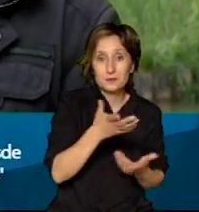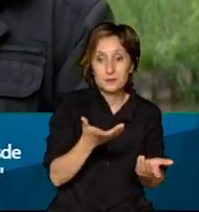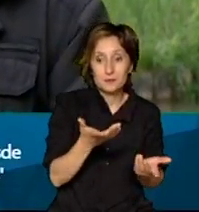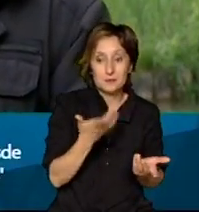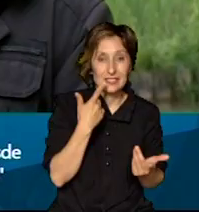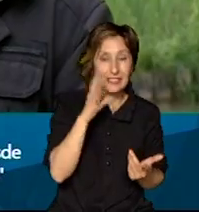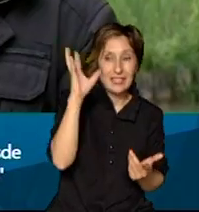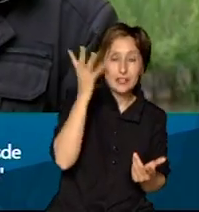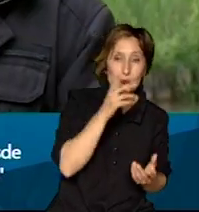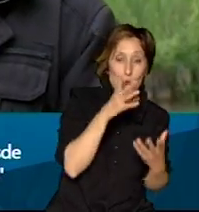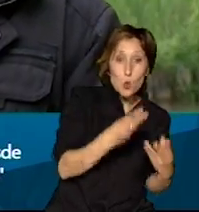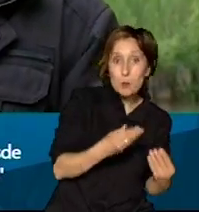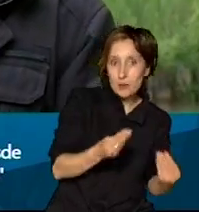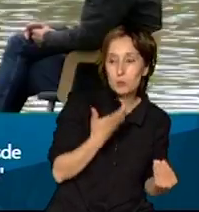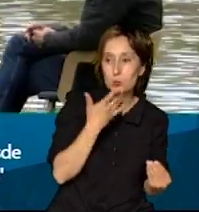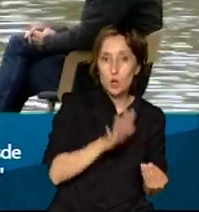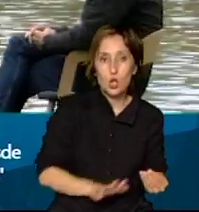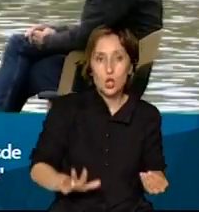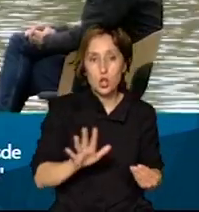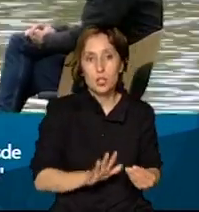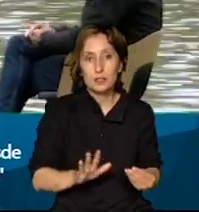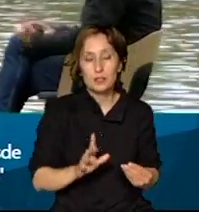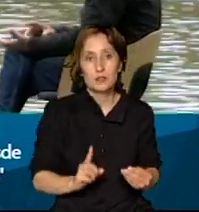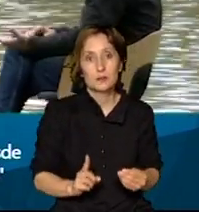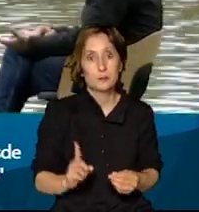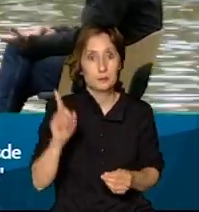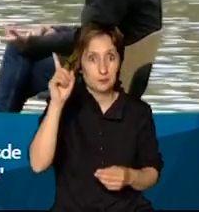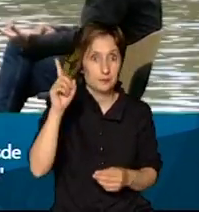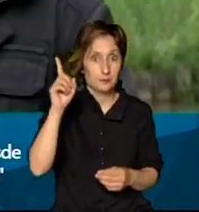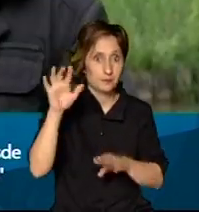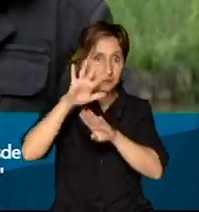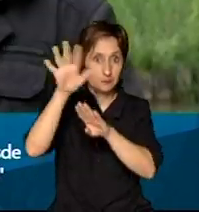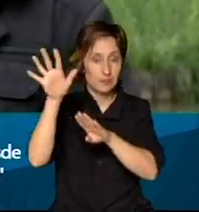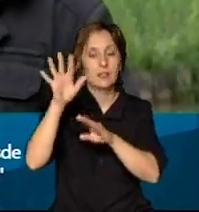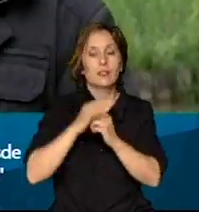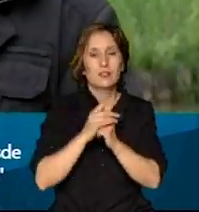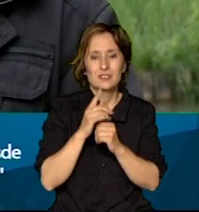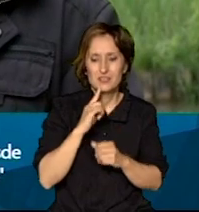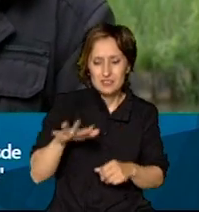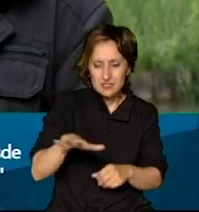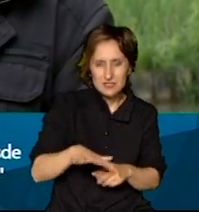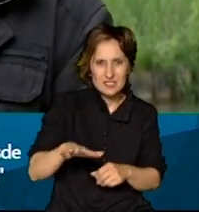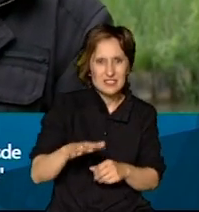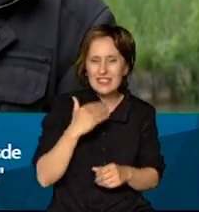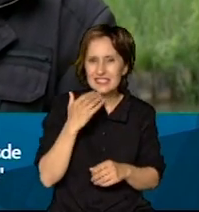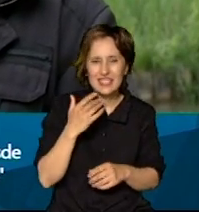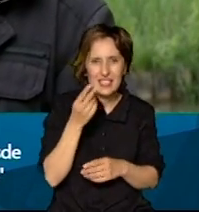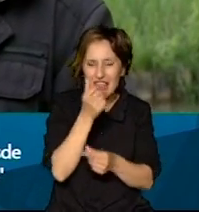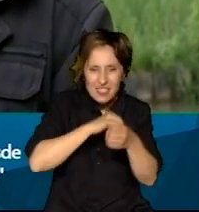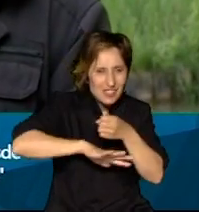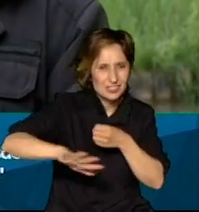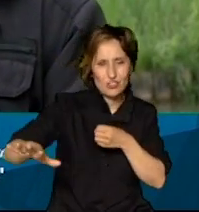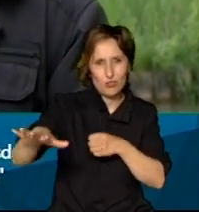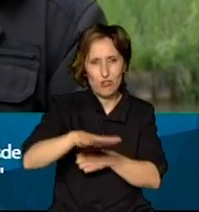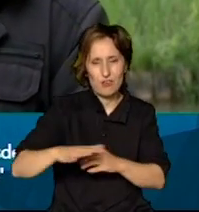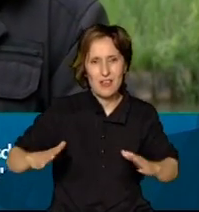De un clima tan húmedo como podemos tener en zonas de la vertiente cantábrica de Navarra a un clima pues, prácticamente desértico, ¿no? en las